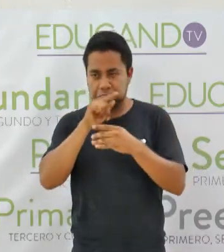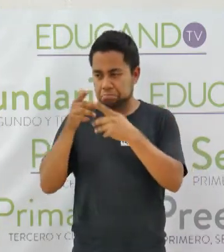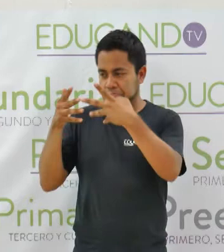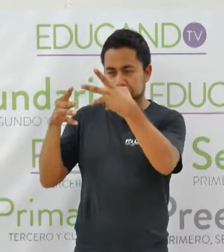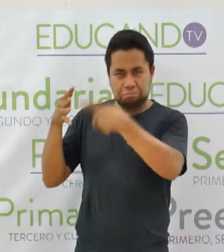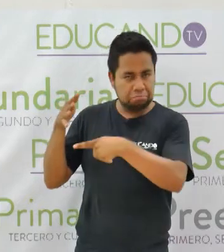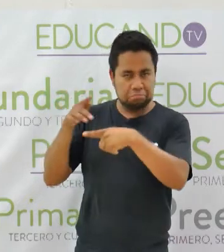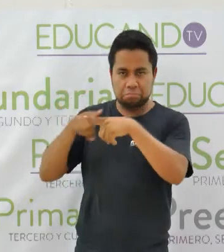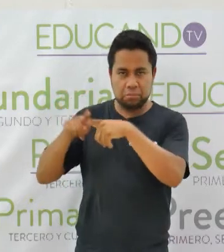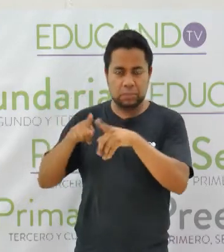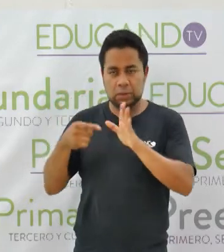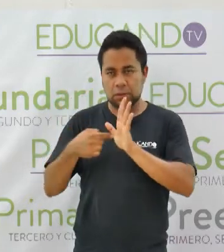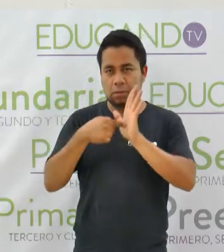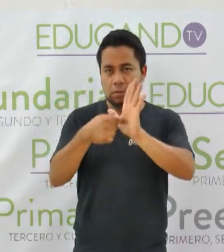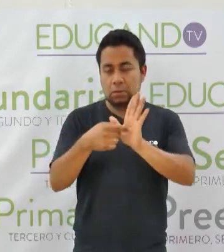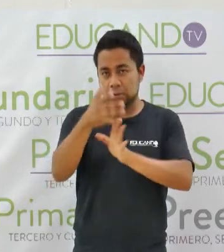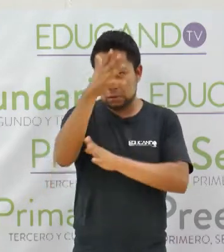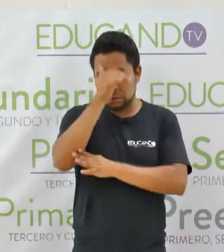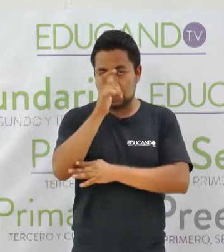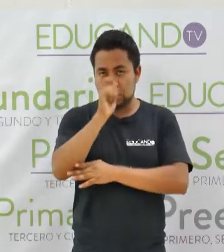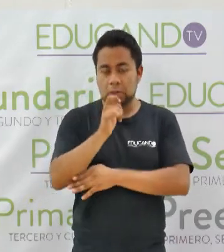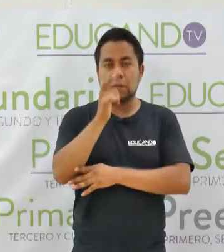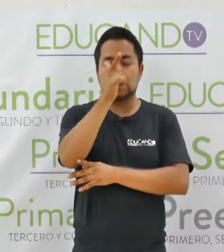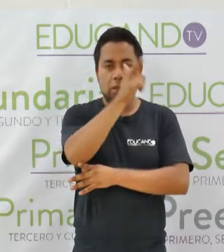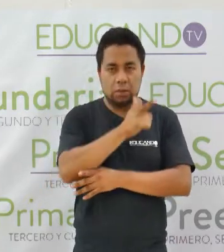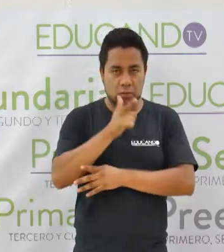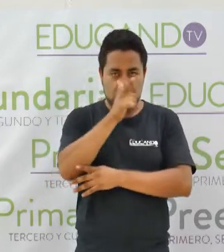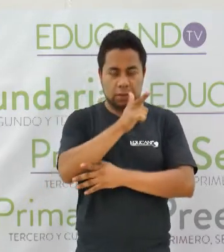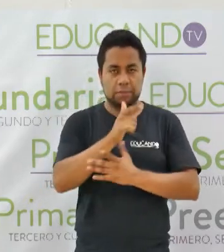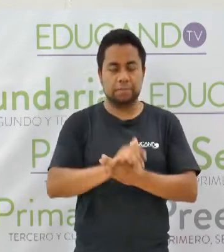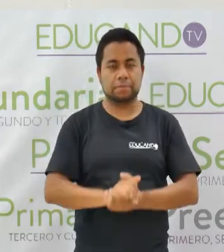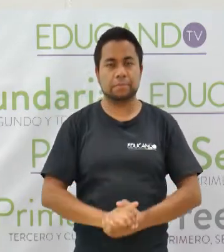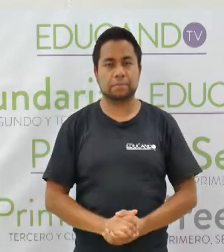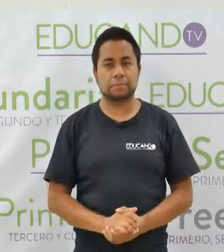hemos plasmado. Recordemos, el lenguaje